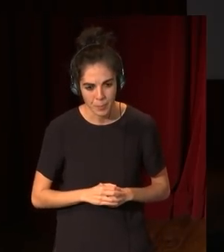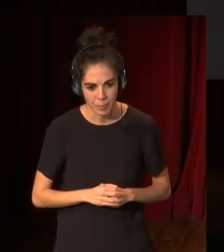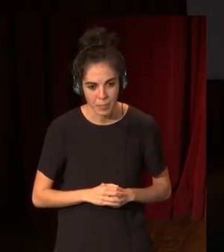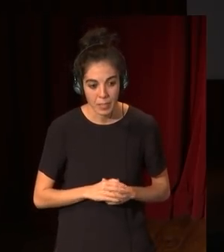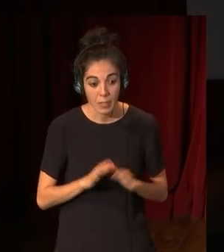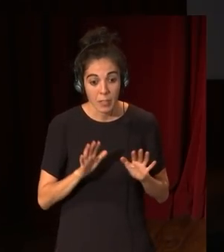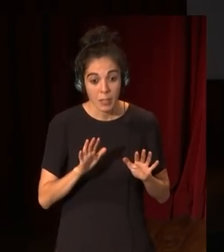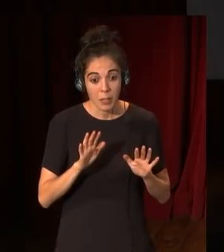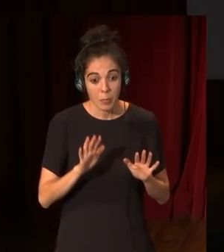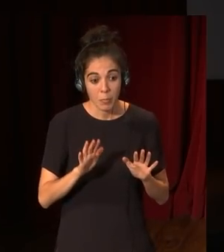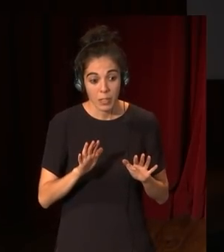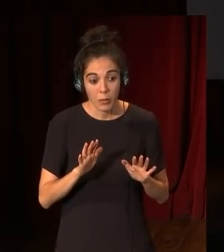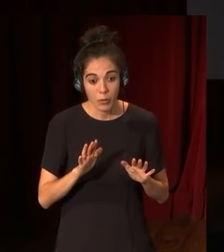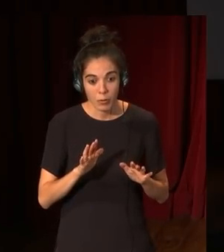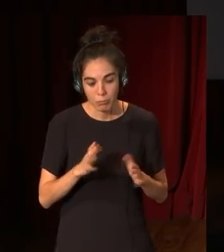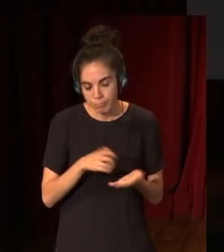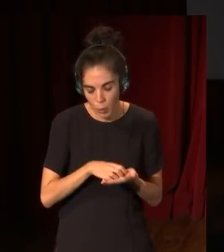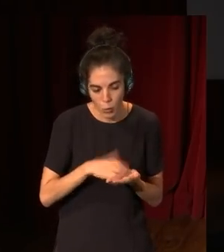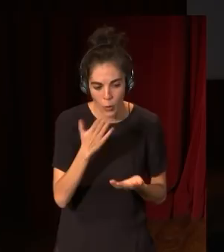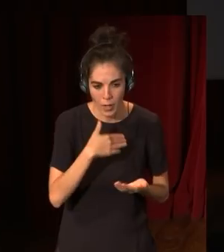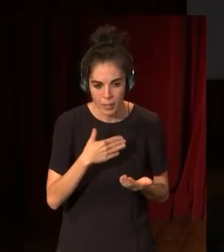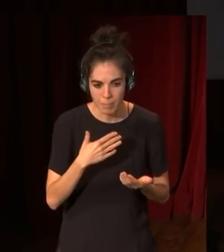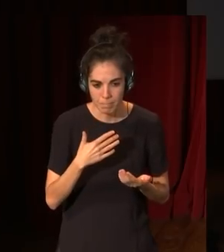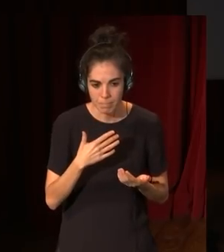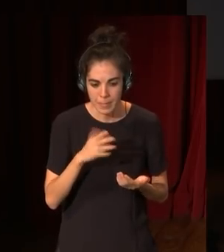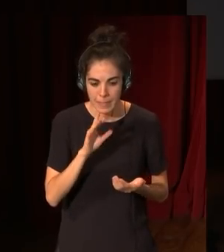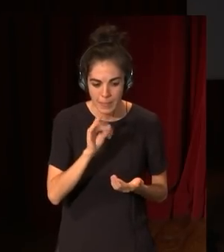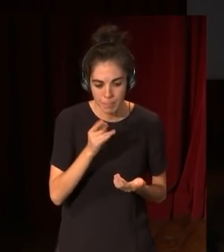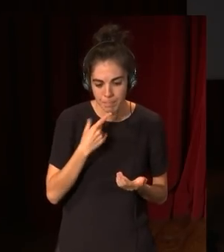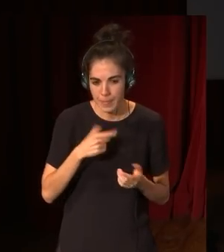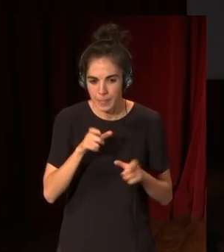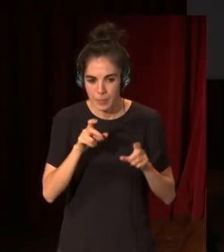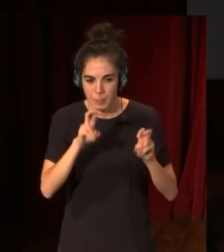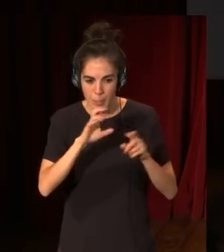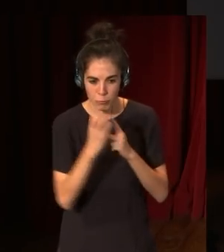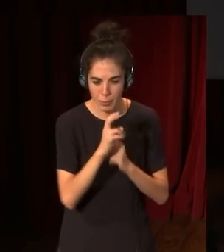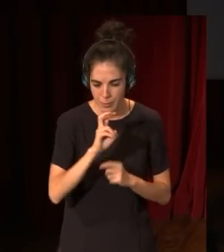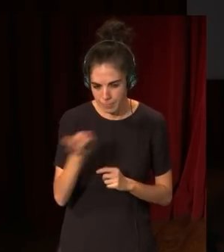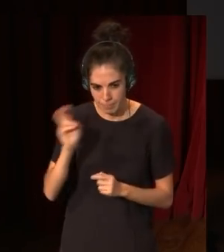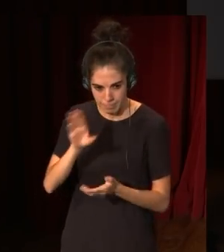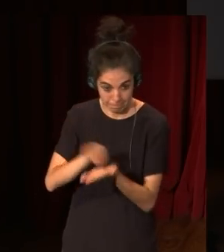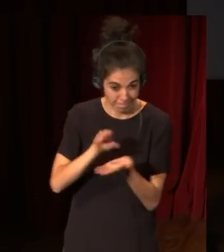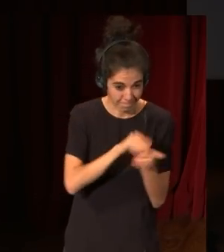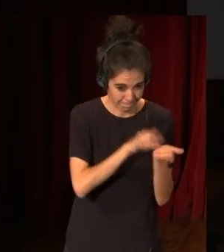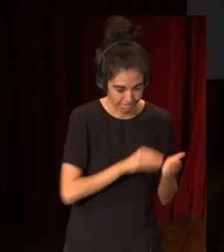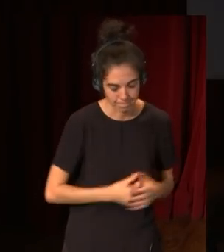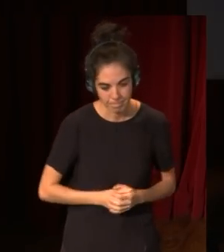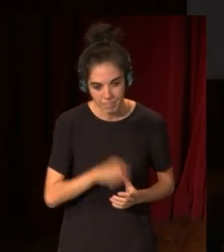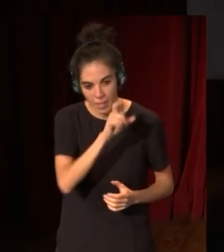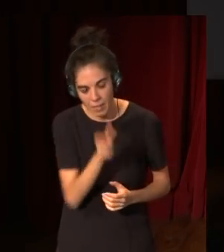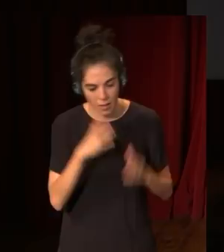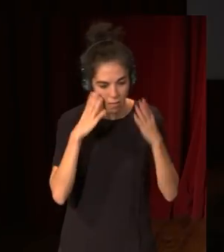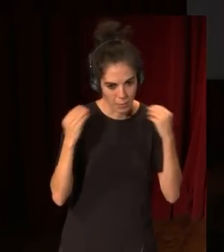pero lo indudable es que recoge y asimila elementos de estas dos grandes culturas